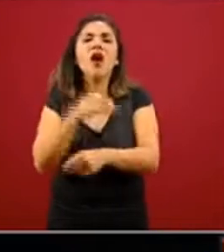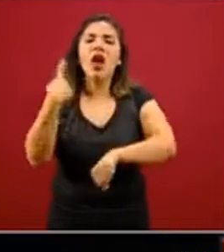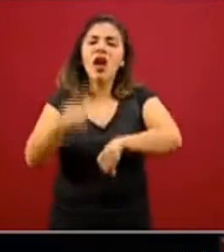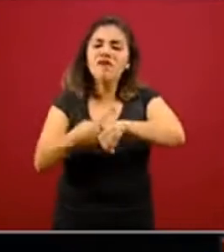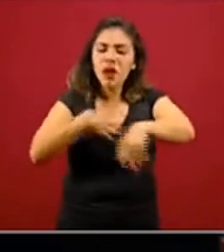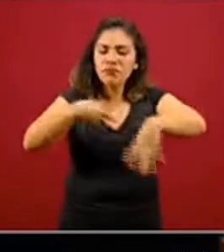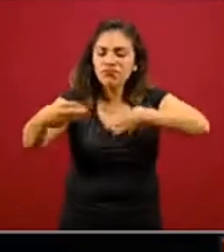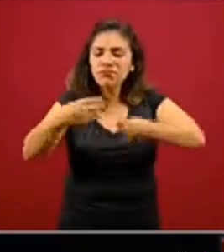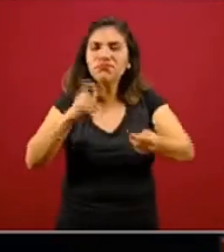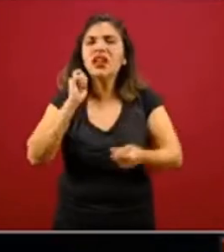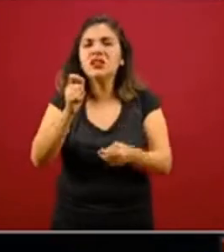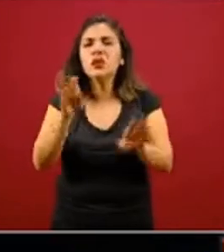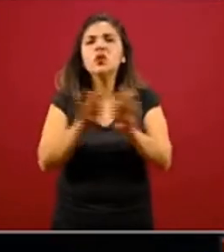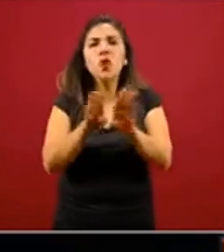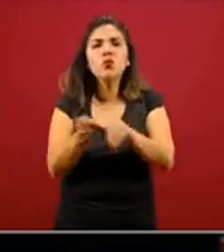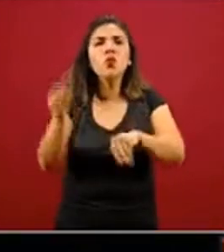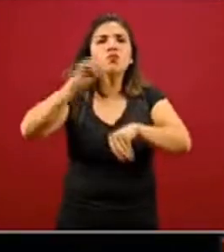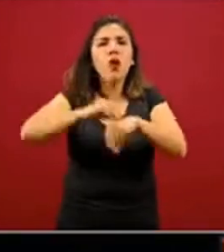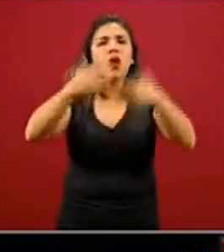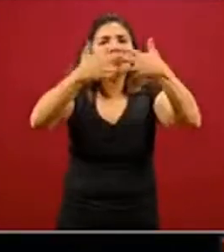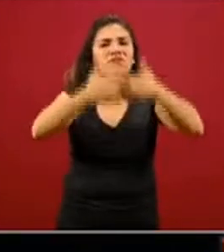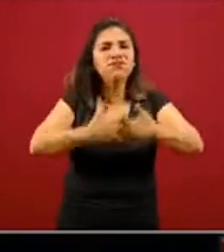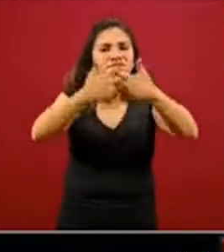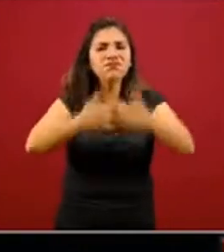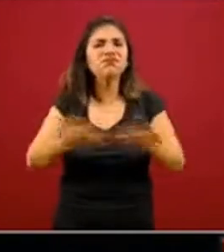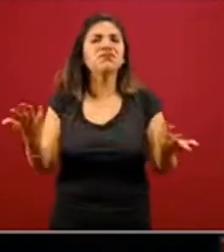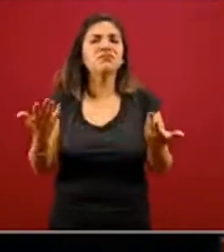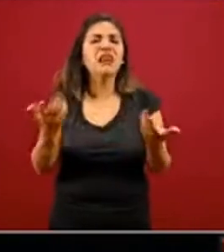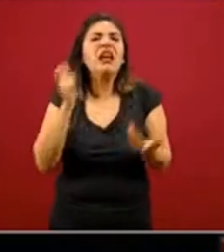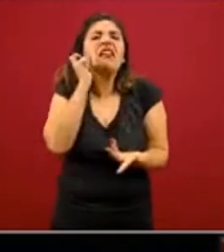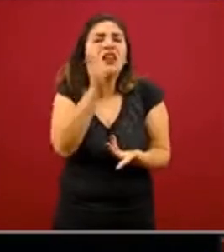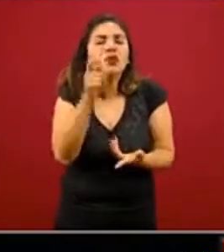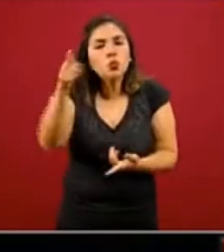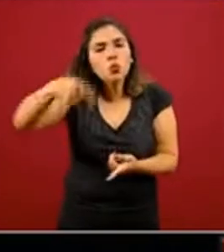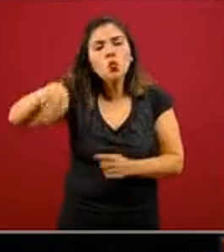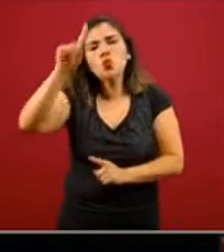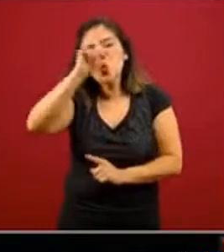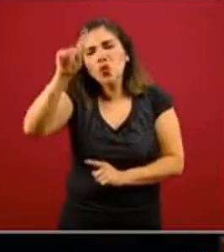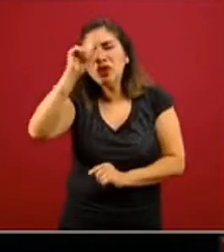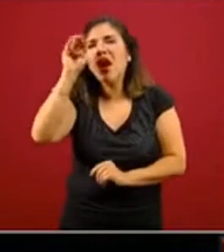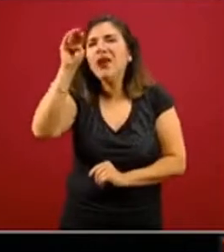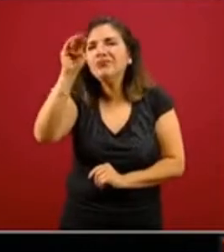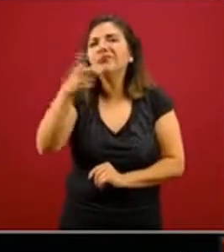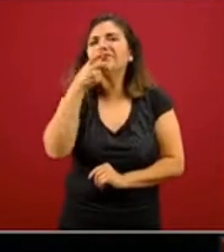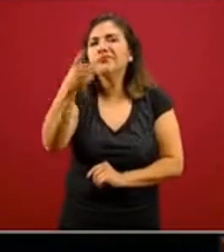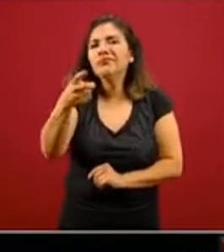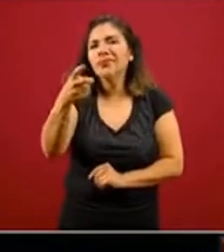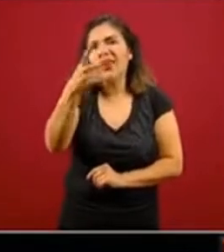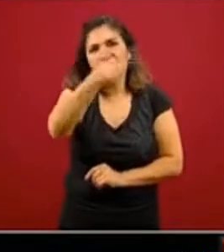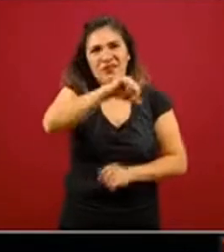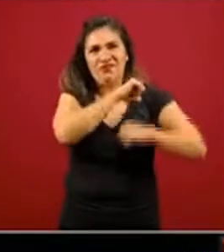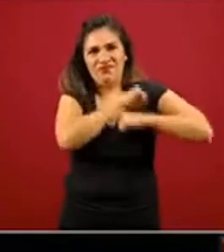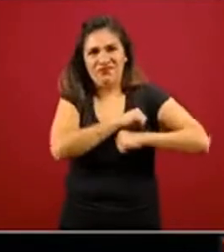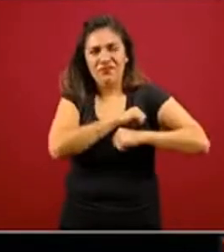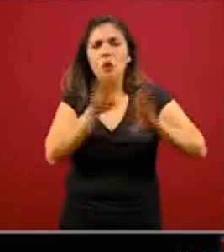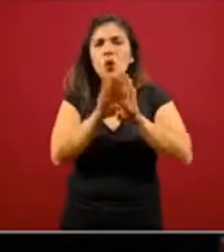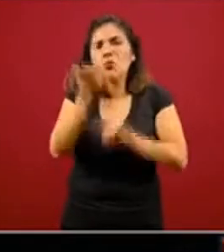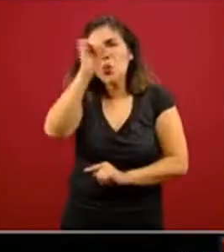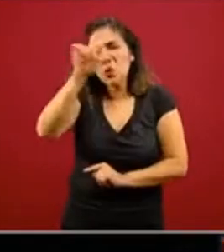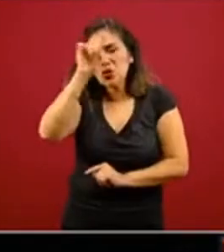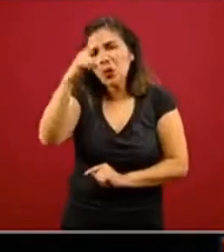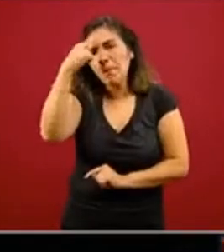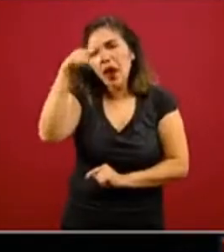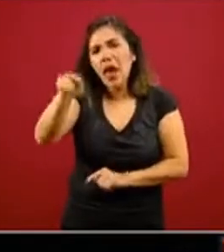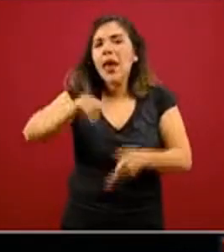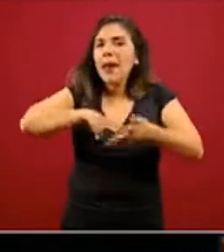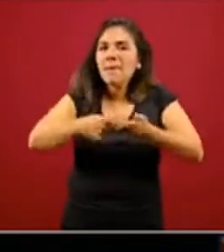se ha reintegrado la industria y sobre todo qué consejos le han pedido en este caso los mandatarios, precisamente para echar